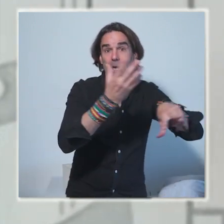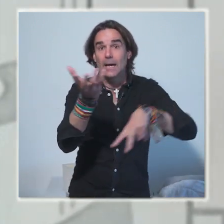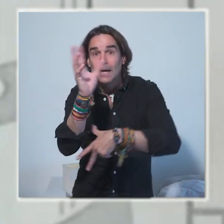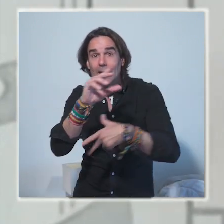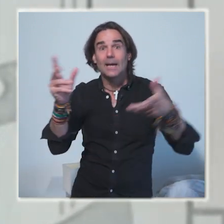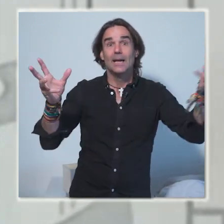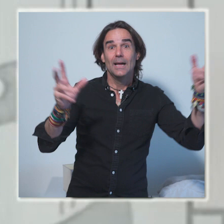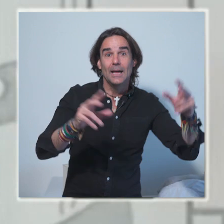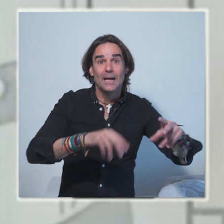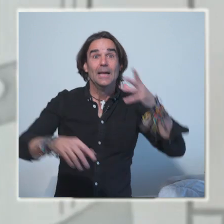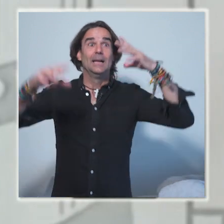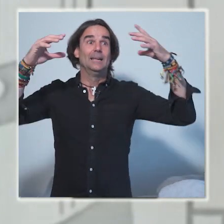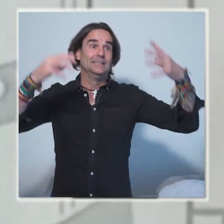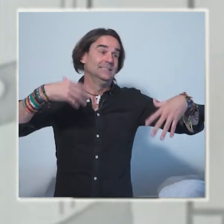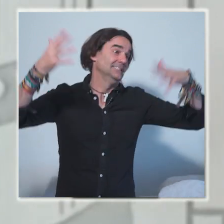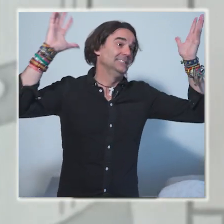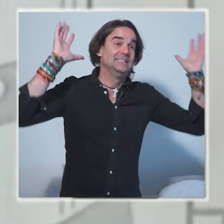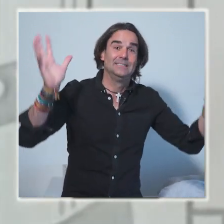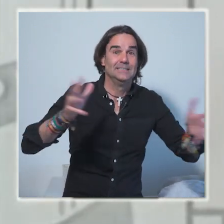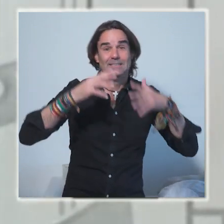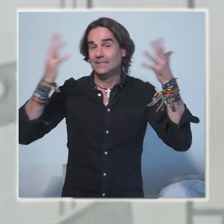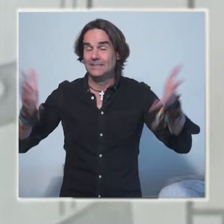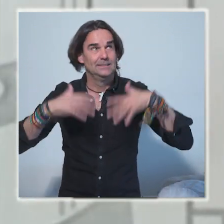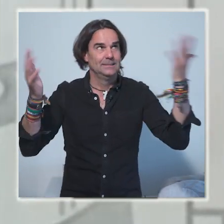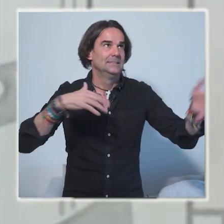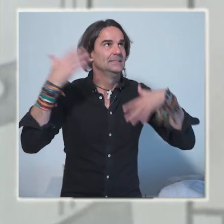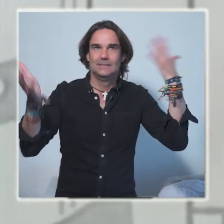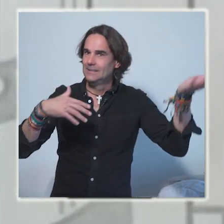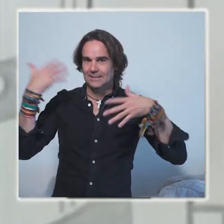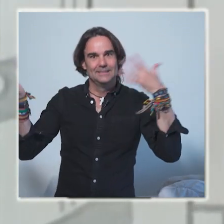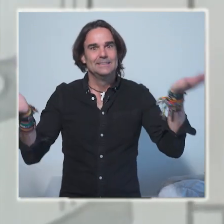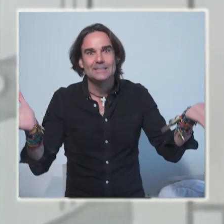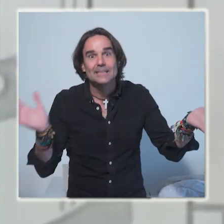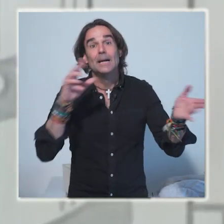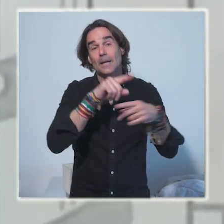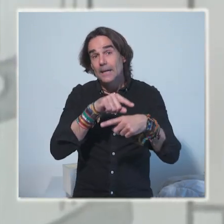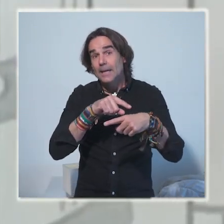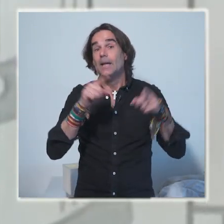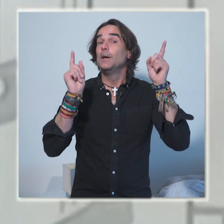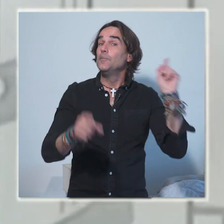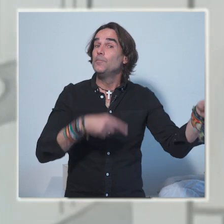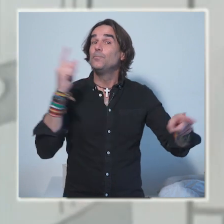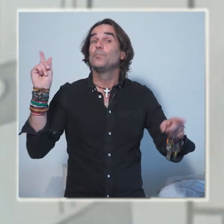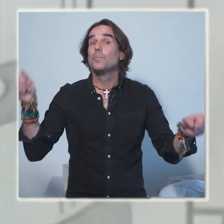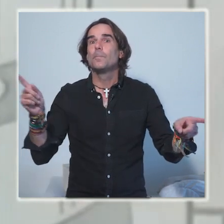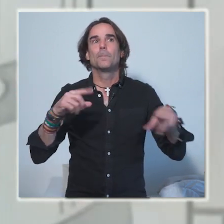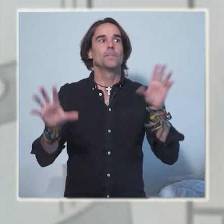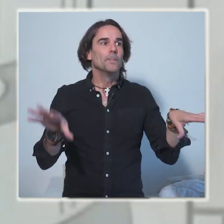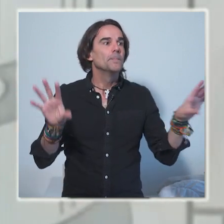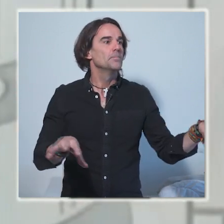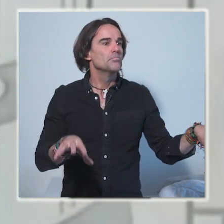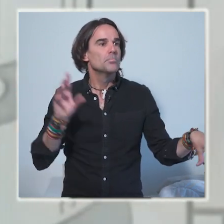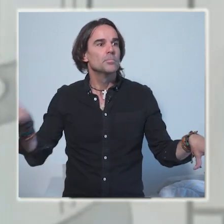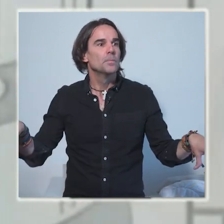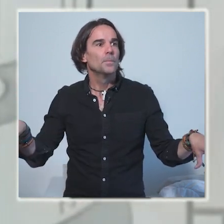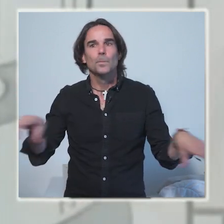620.000 personas. Ahora son los trabajadores, la parte física del ERTE, personas que ya tienen el